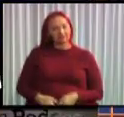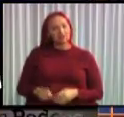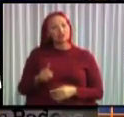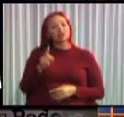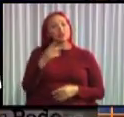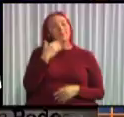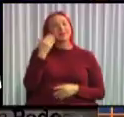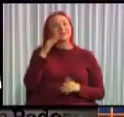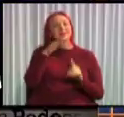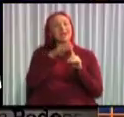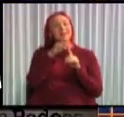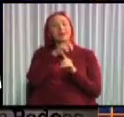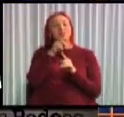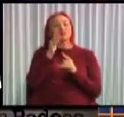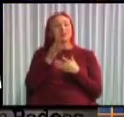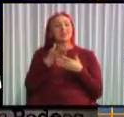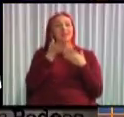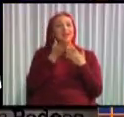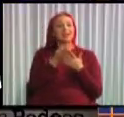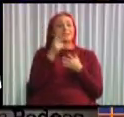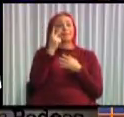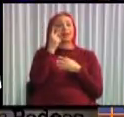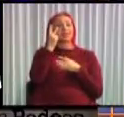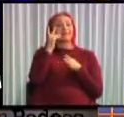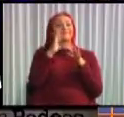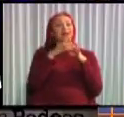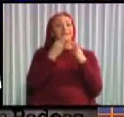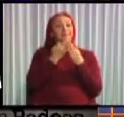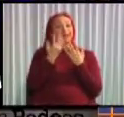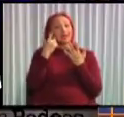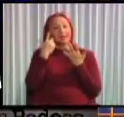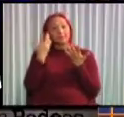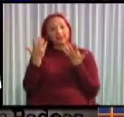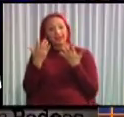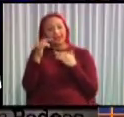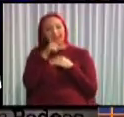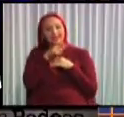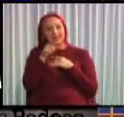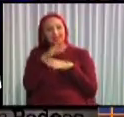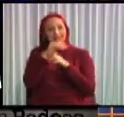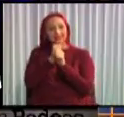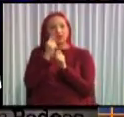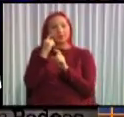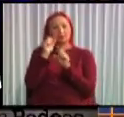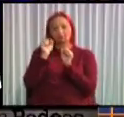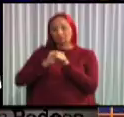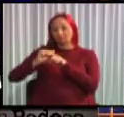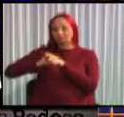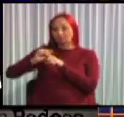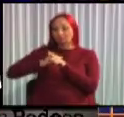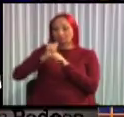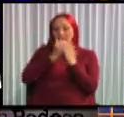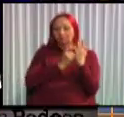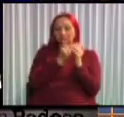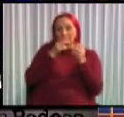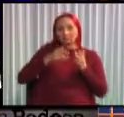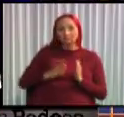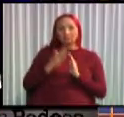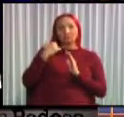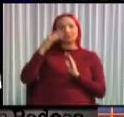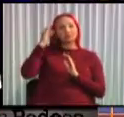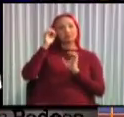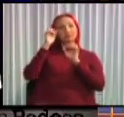sería el mensaje que ustedes le darían a los padres de familia para que ejecuten, para que pongan en ejecución con sus hijos